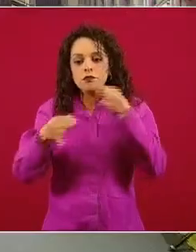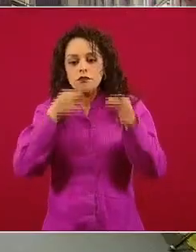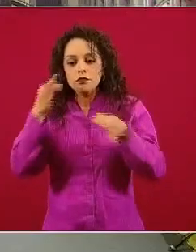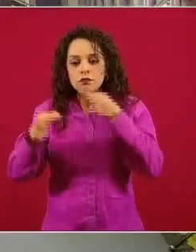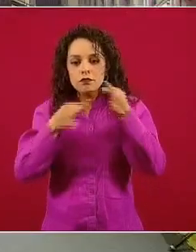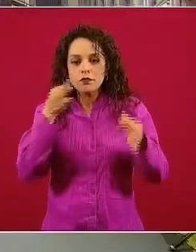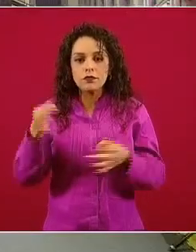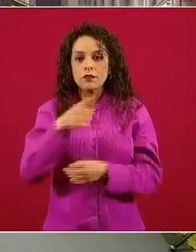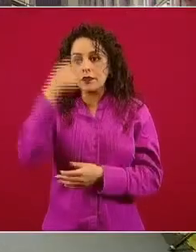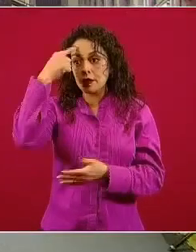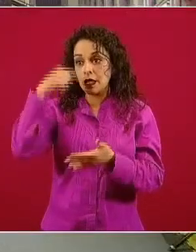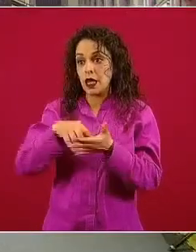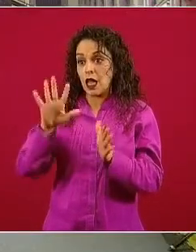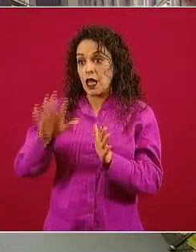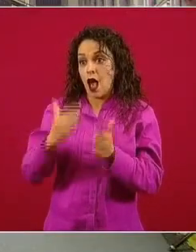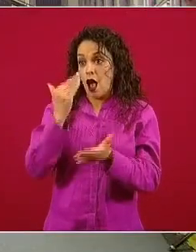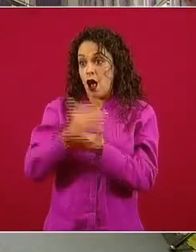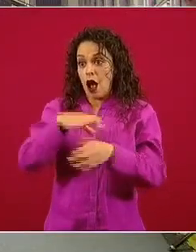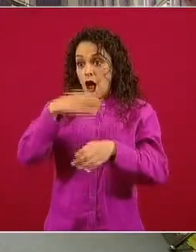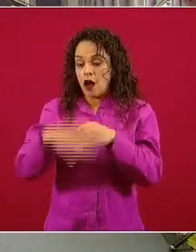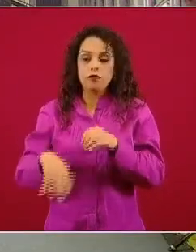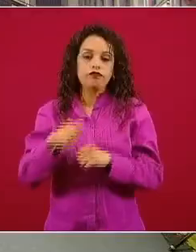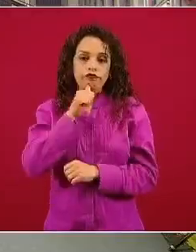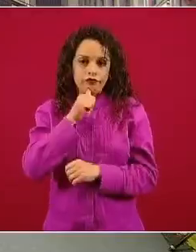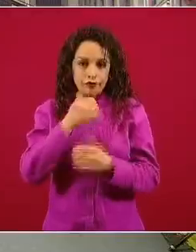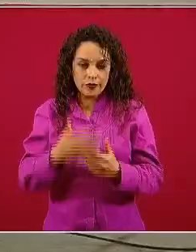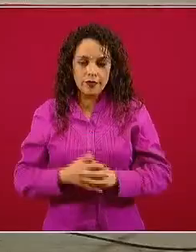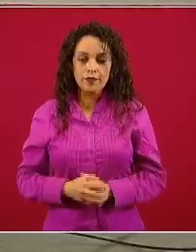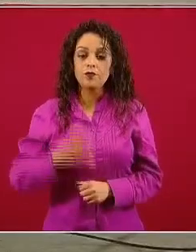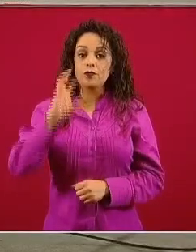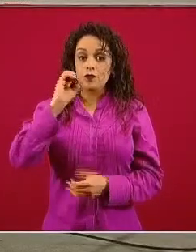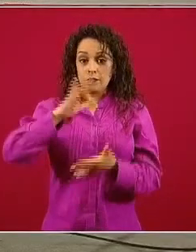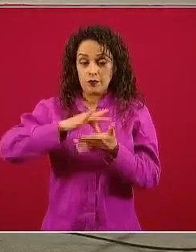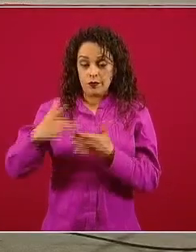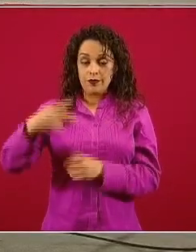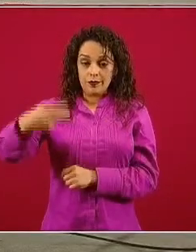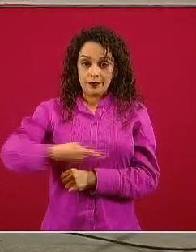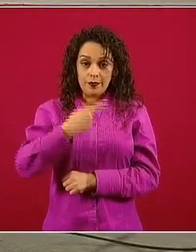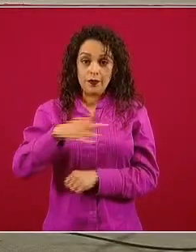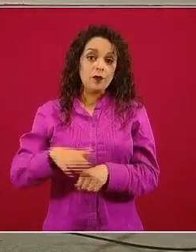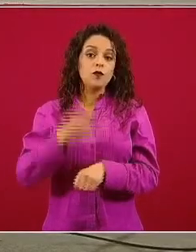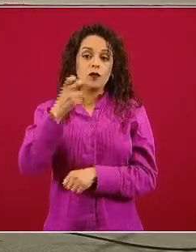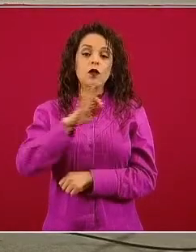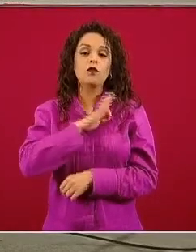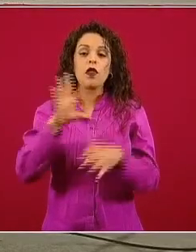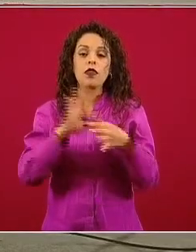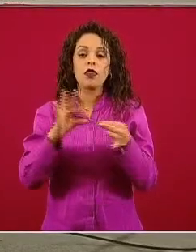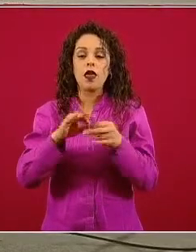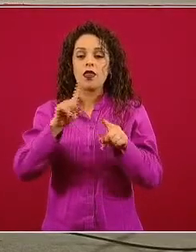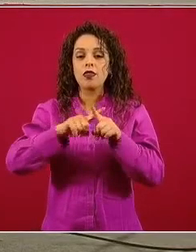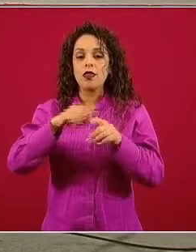Gracias. Correcto, y muchas gracias por la pregunta, porque justo nos permite tocar varios puntos.